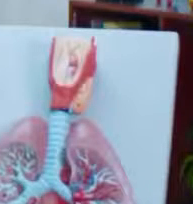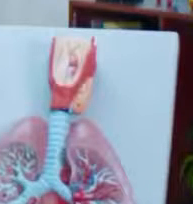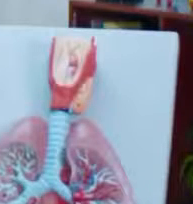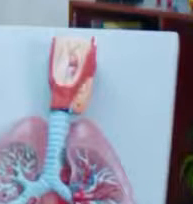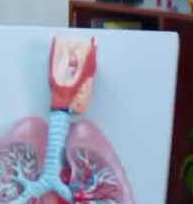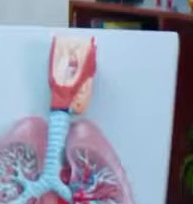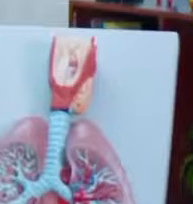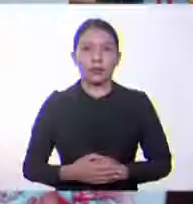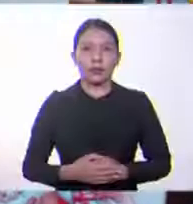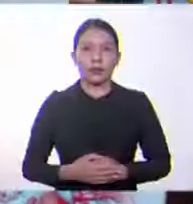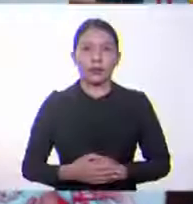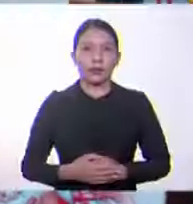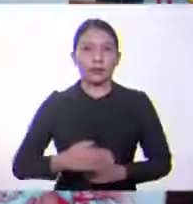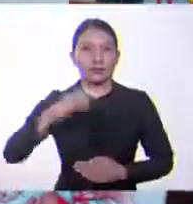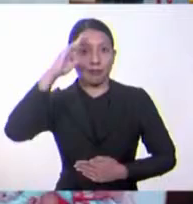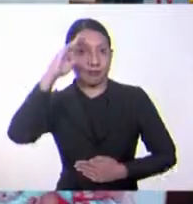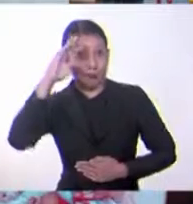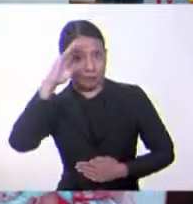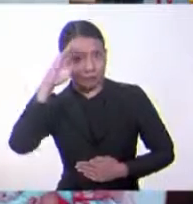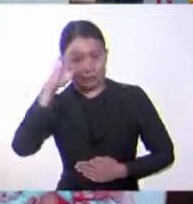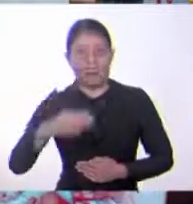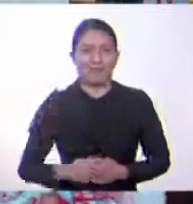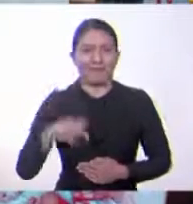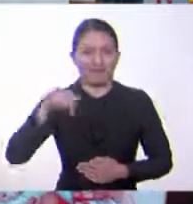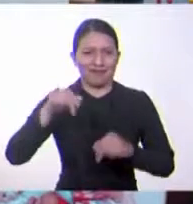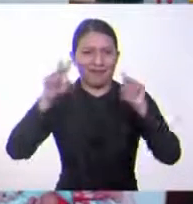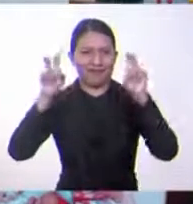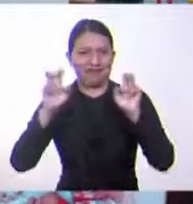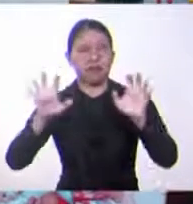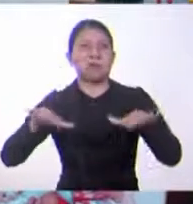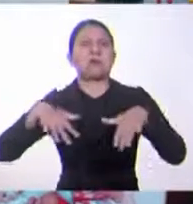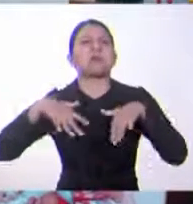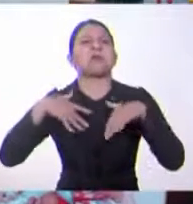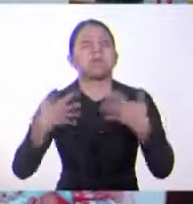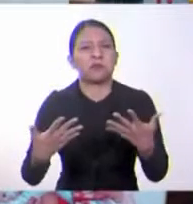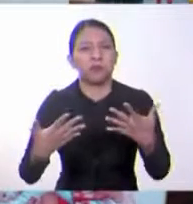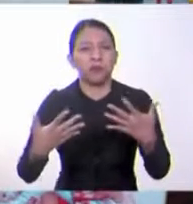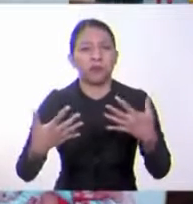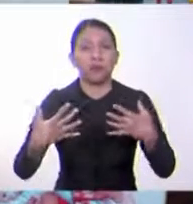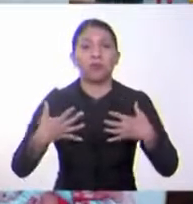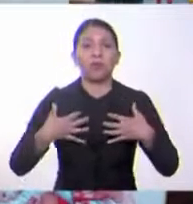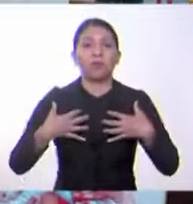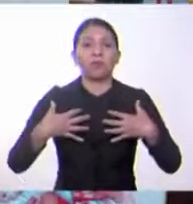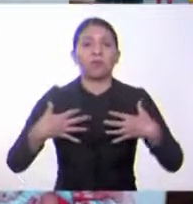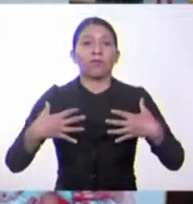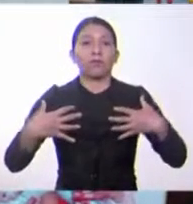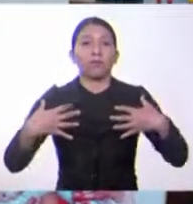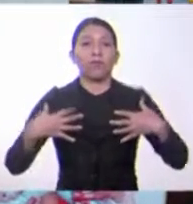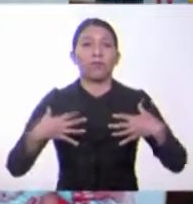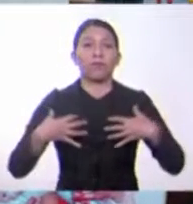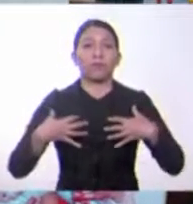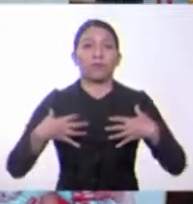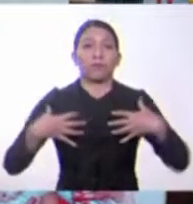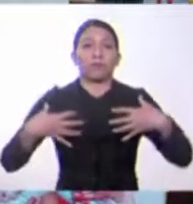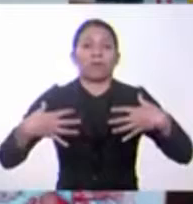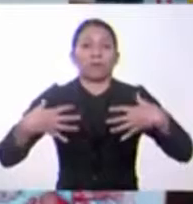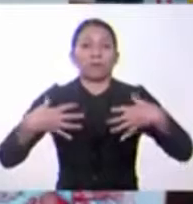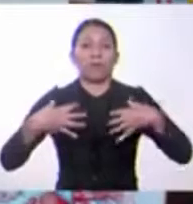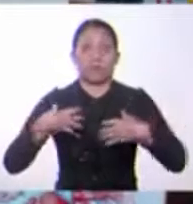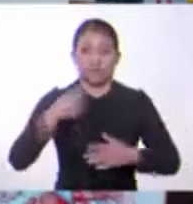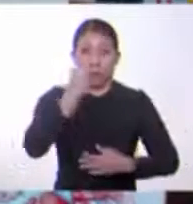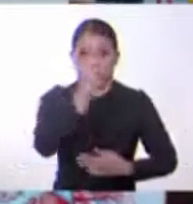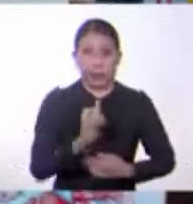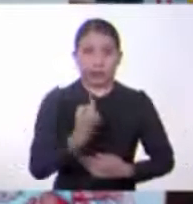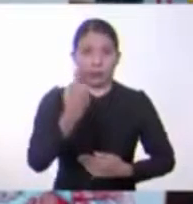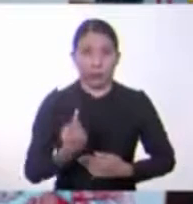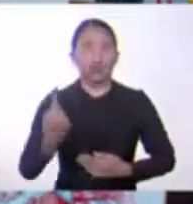Orlando. En esta ocasión vamos a hablar sobre el sistema respiratorio de nosotros, de los humanos. Vamos a